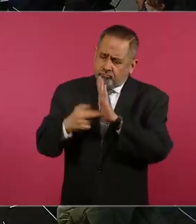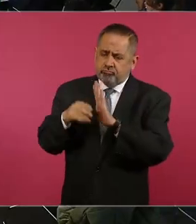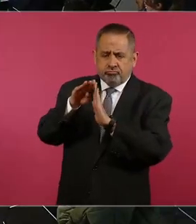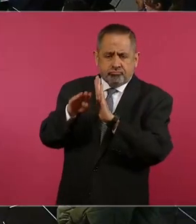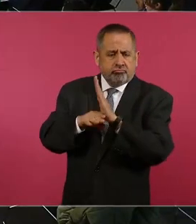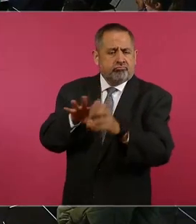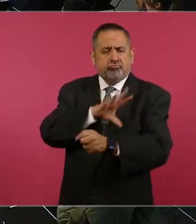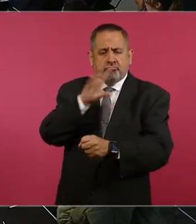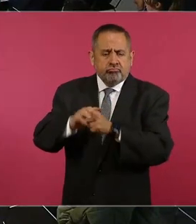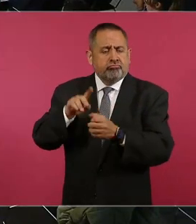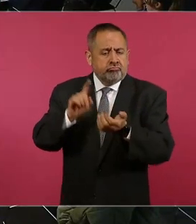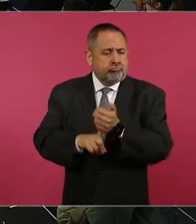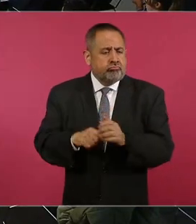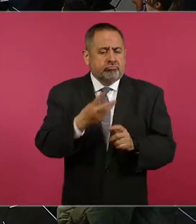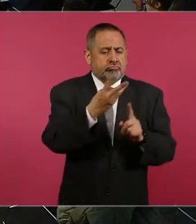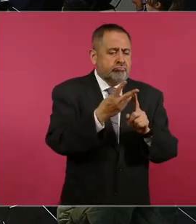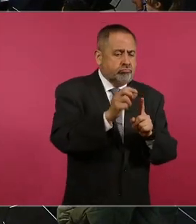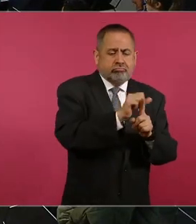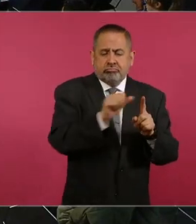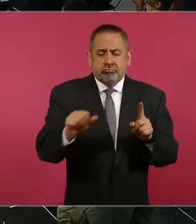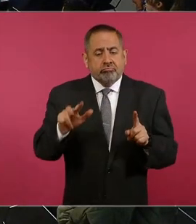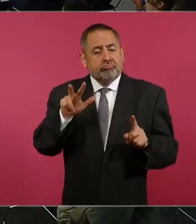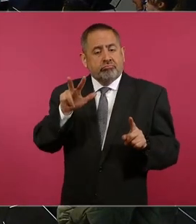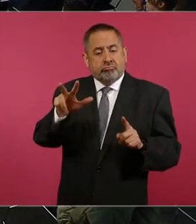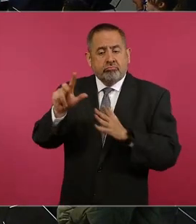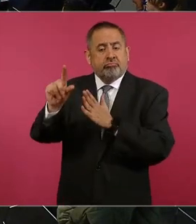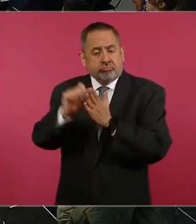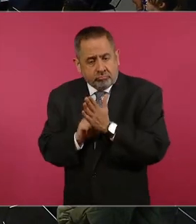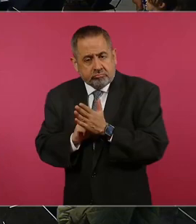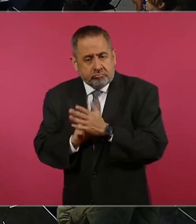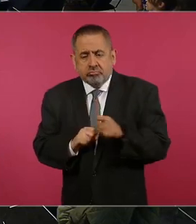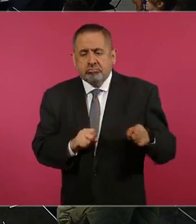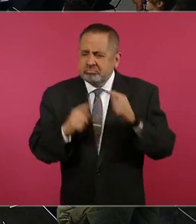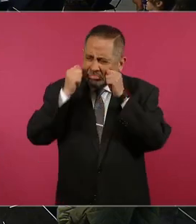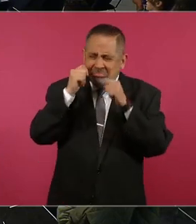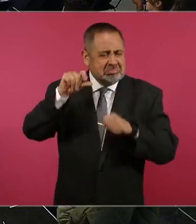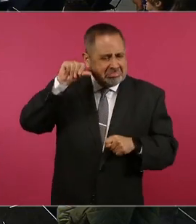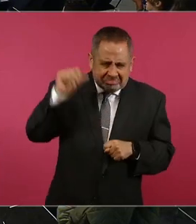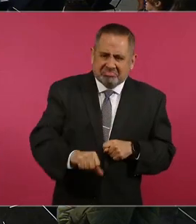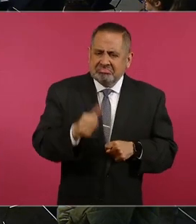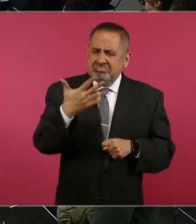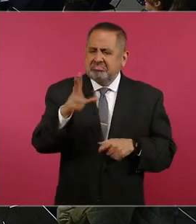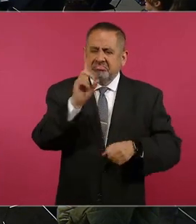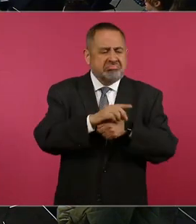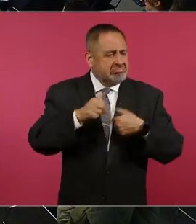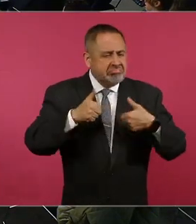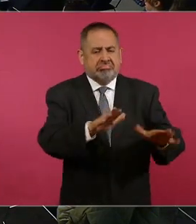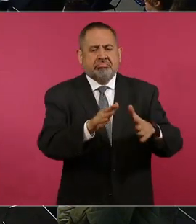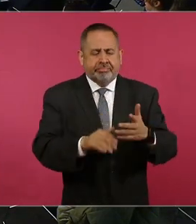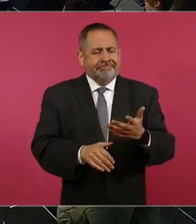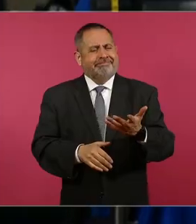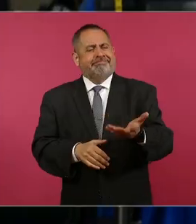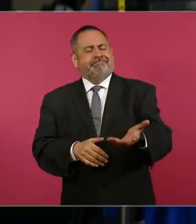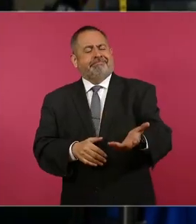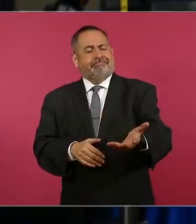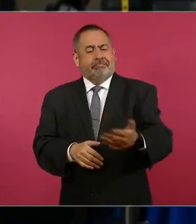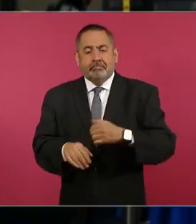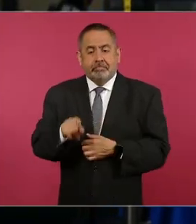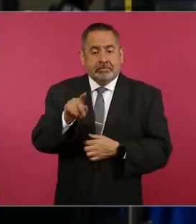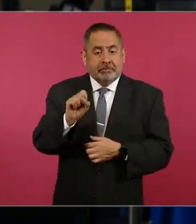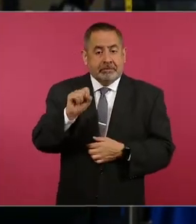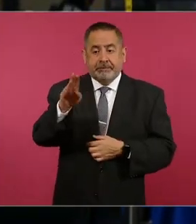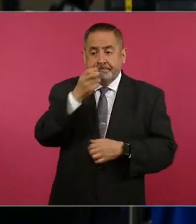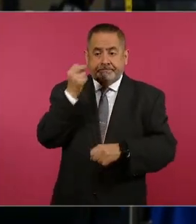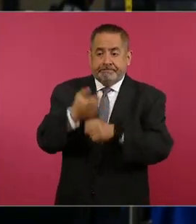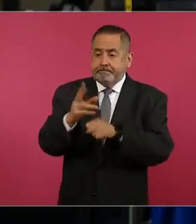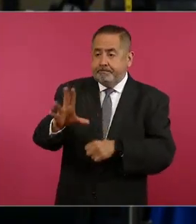de Estambul se lleva de entre 3 hasta 18 meses. Y, entre otras cosas, el subsecretario nos ha revelado